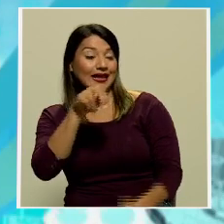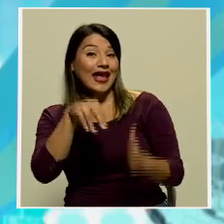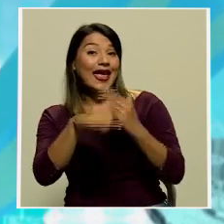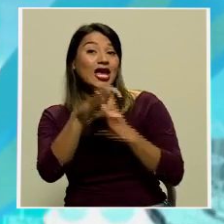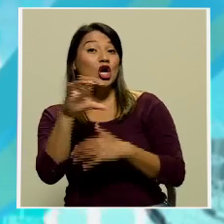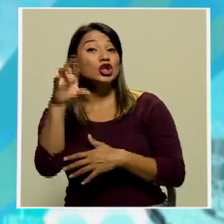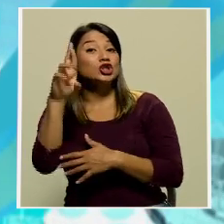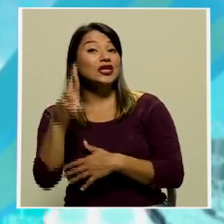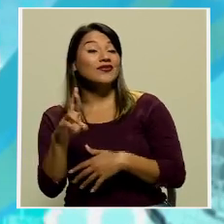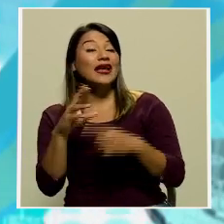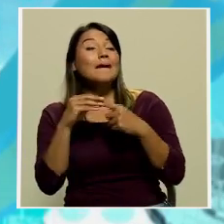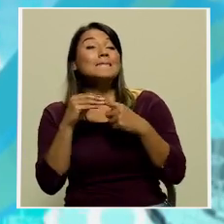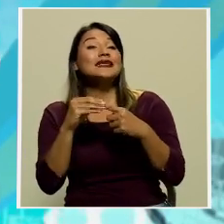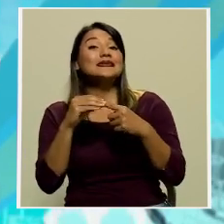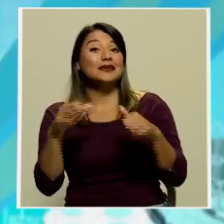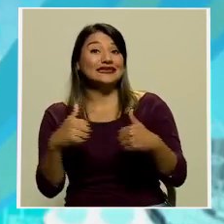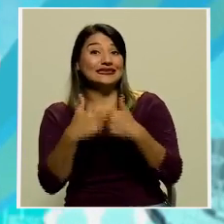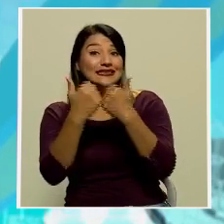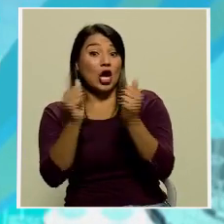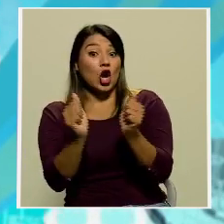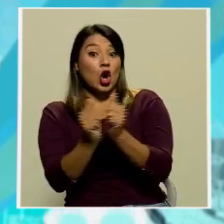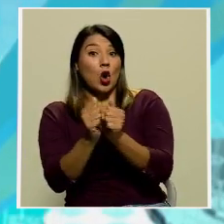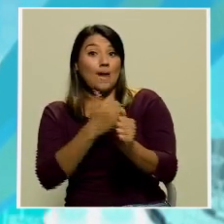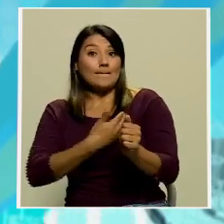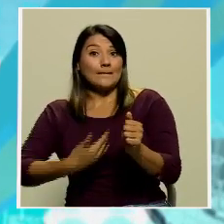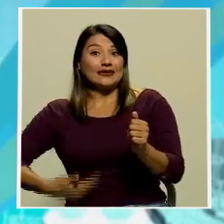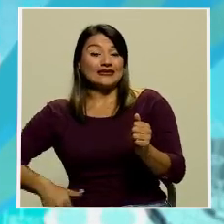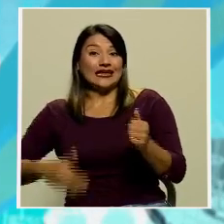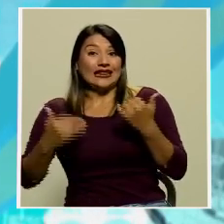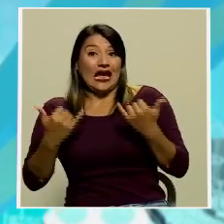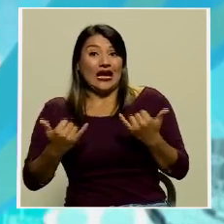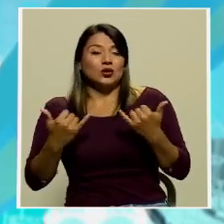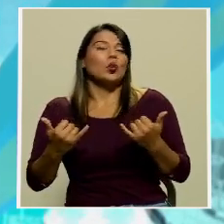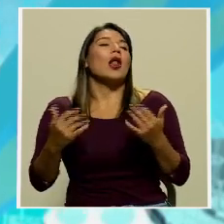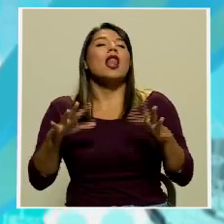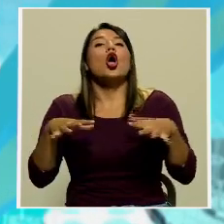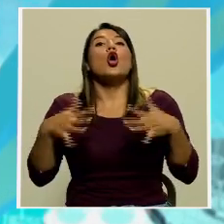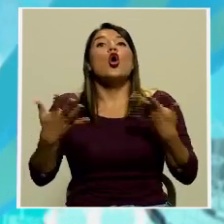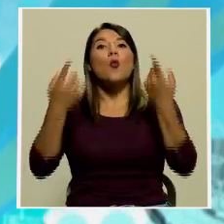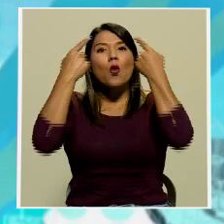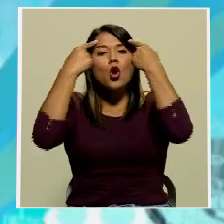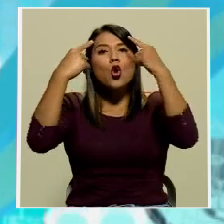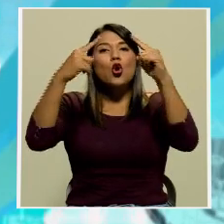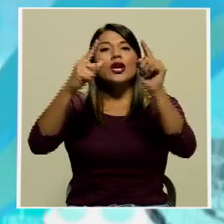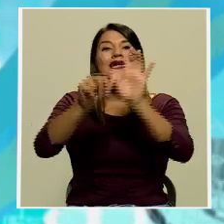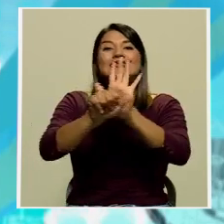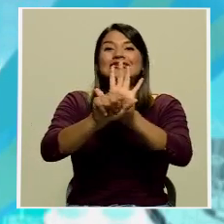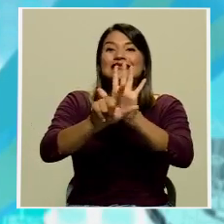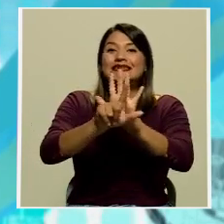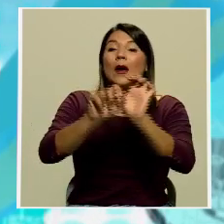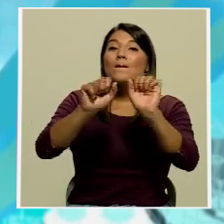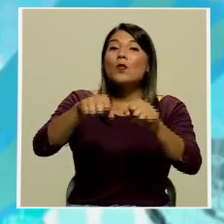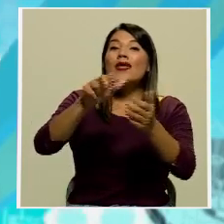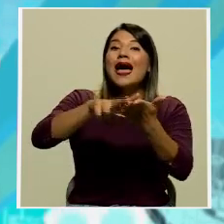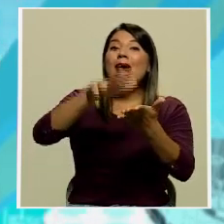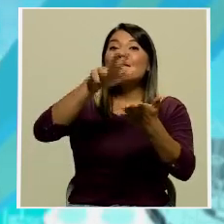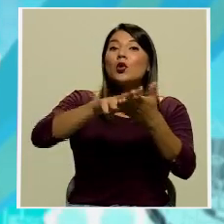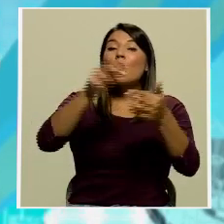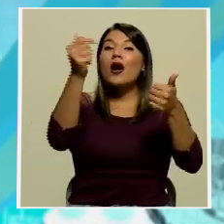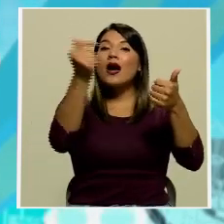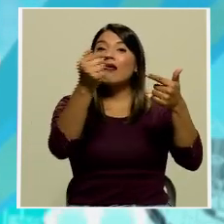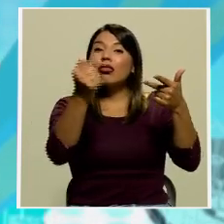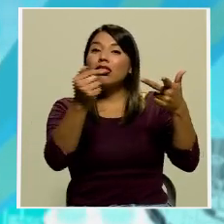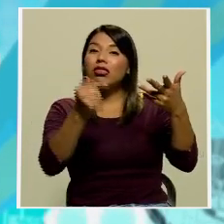desafío para el gobierno de Alvarado es cómo lograr que el Congreso le apruebe el paquete de recortes,